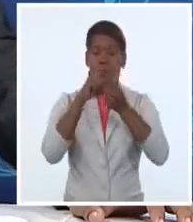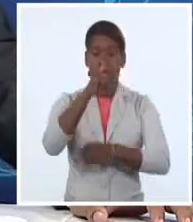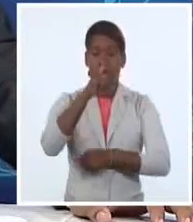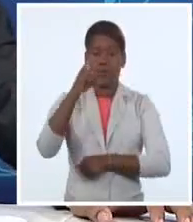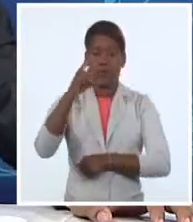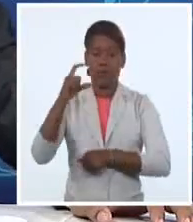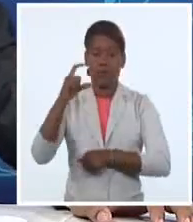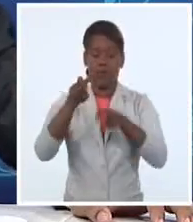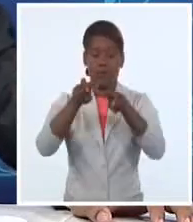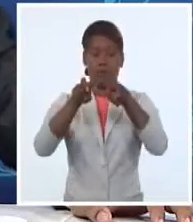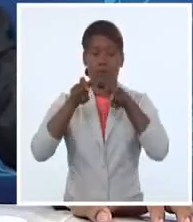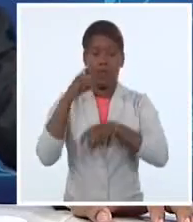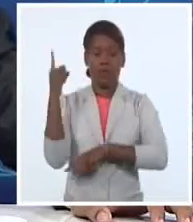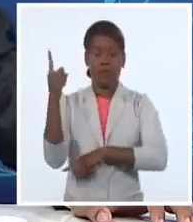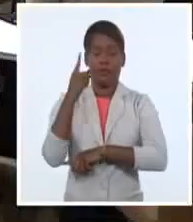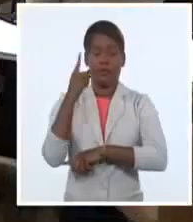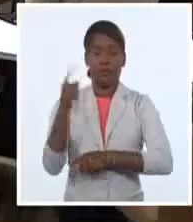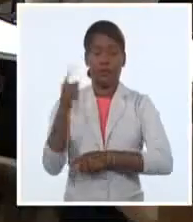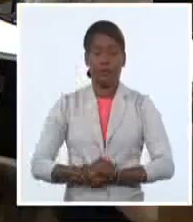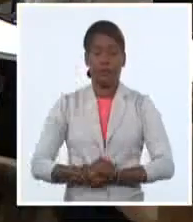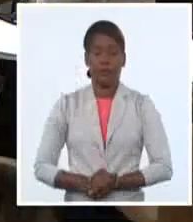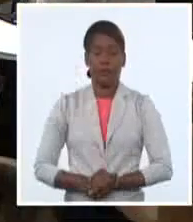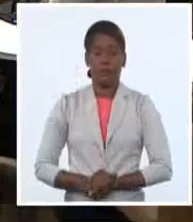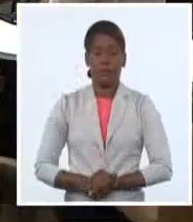de la Asamblea Nacional del Poder Popular.